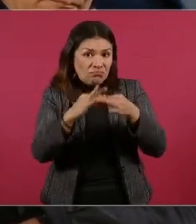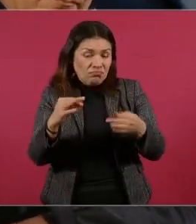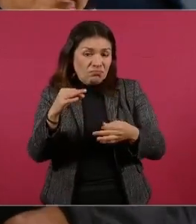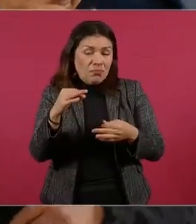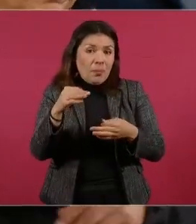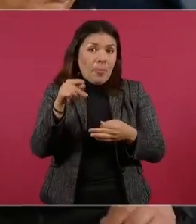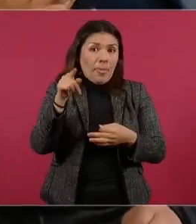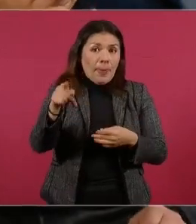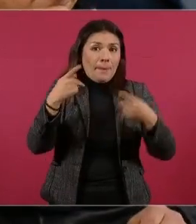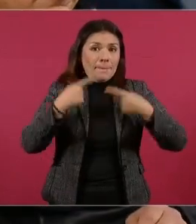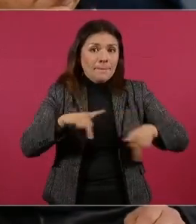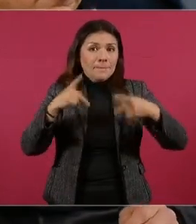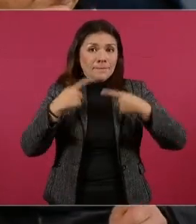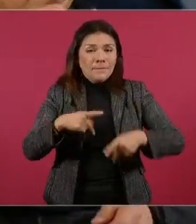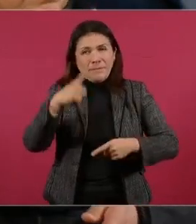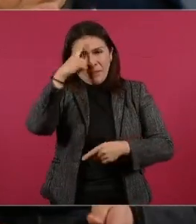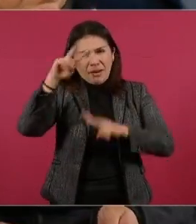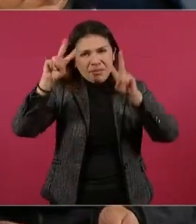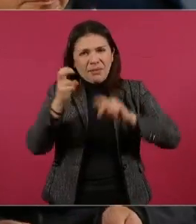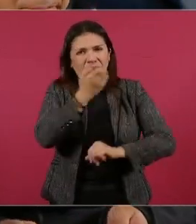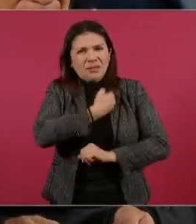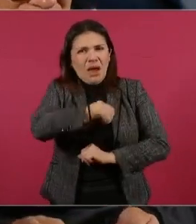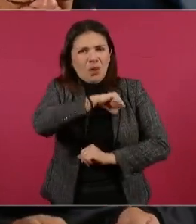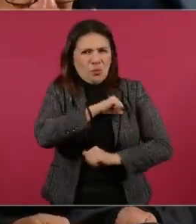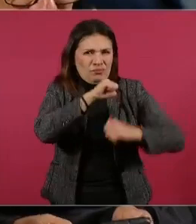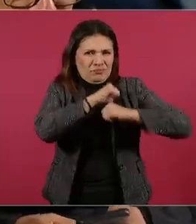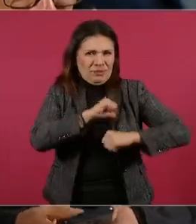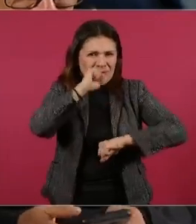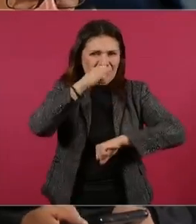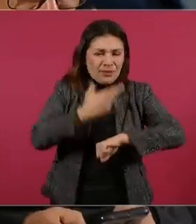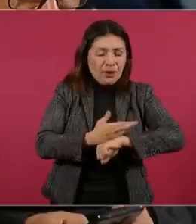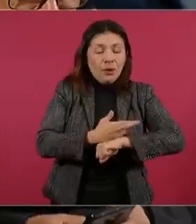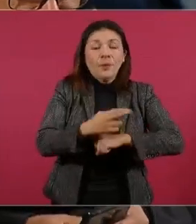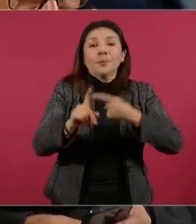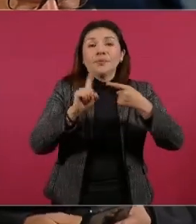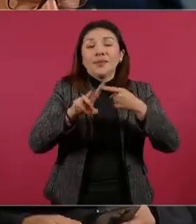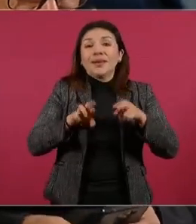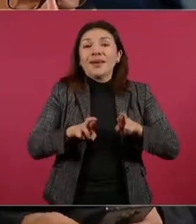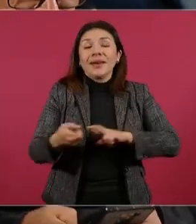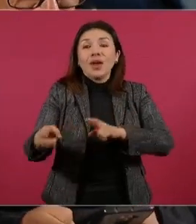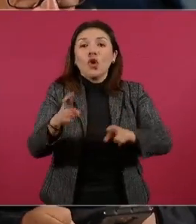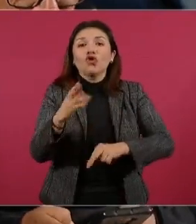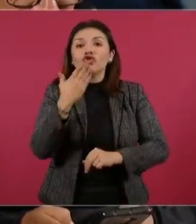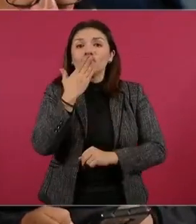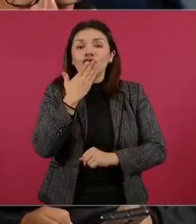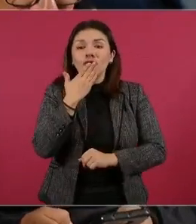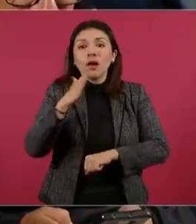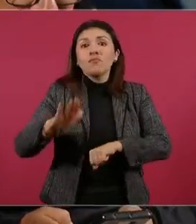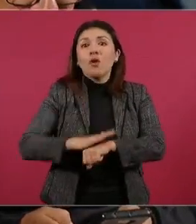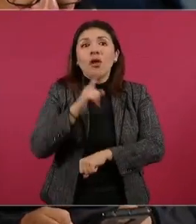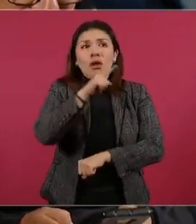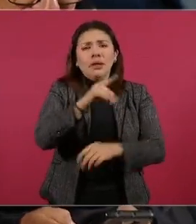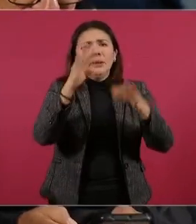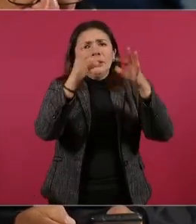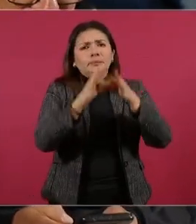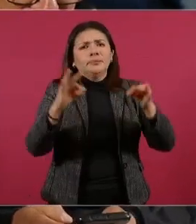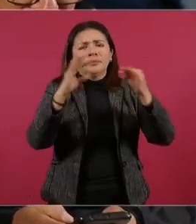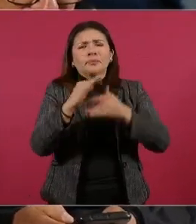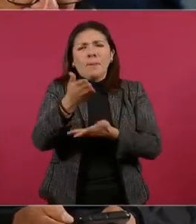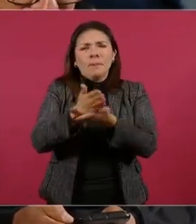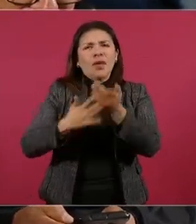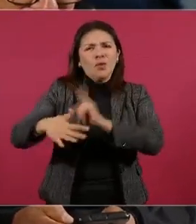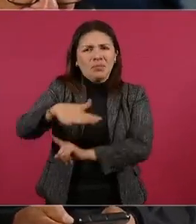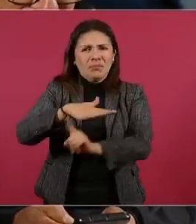eh las personas de salud los funcionarios de salud uno de lo del río Sonora eh Porque dieron un informe del medio